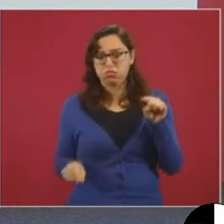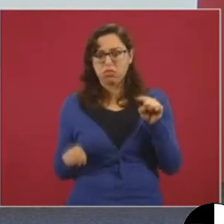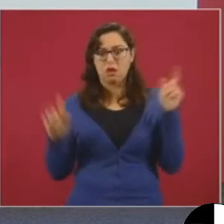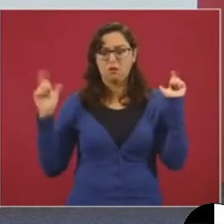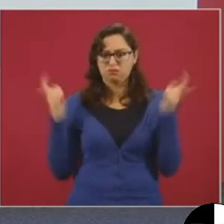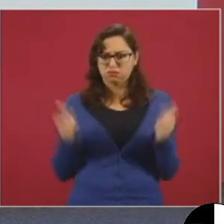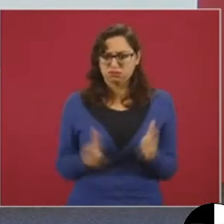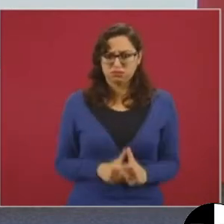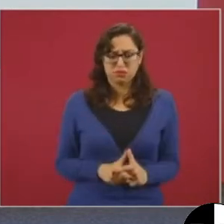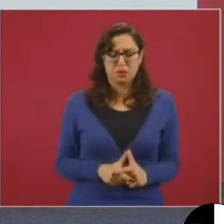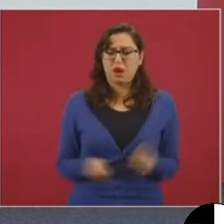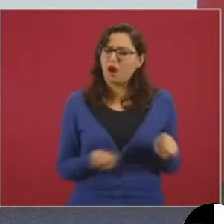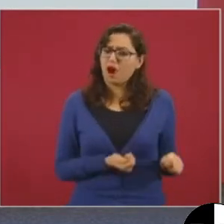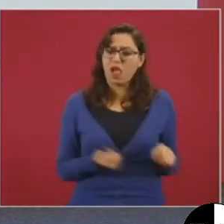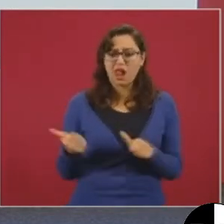se caen